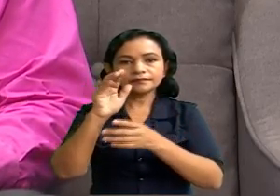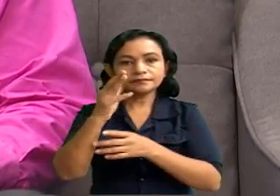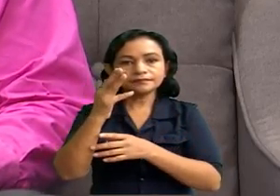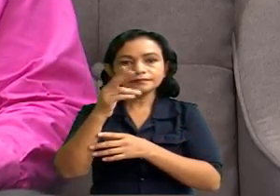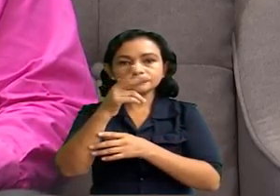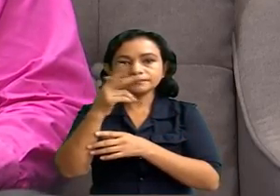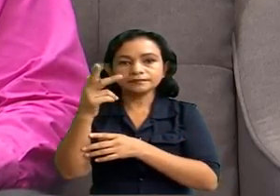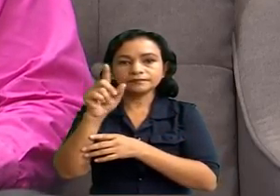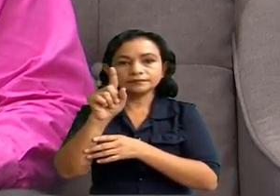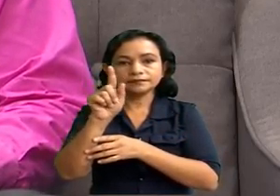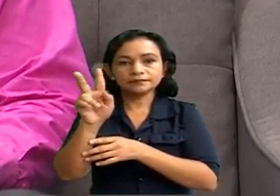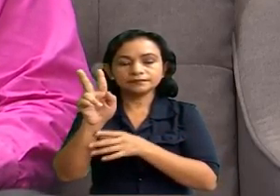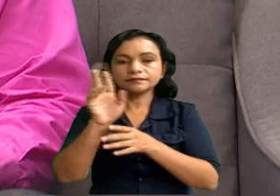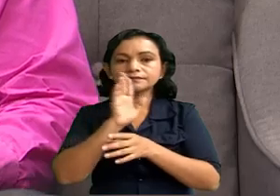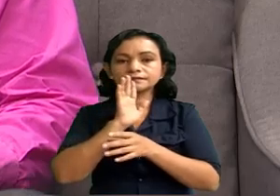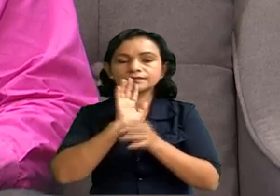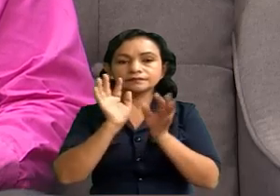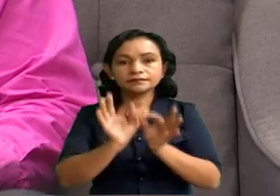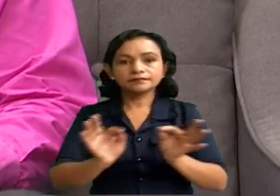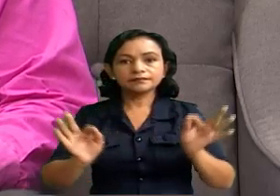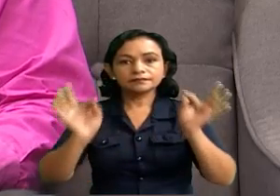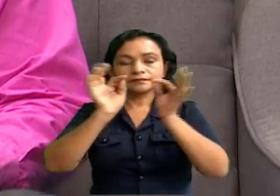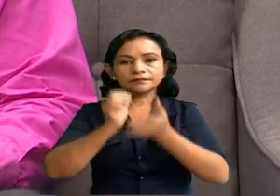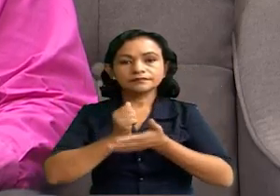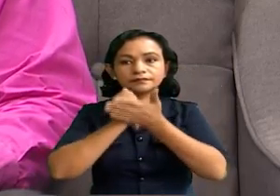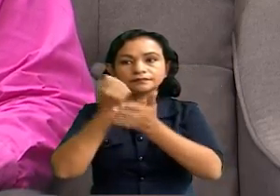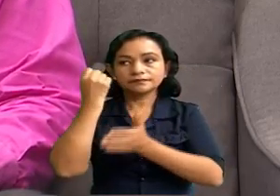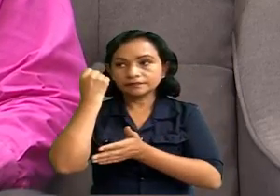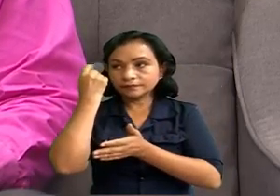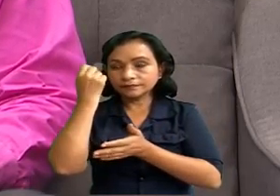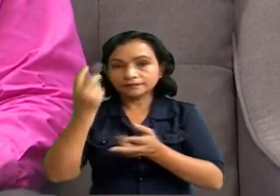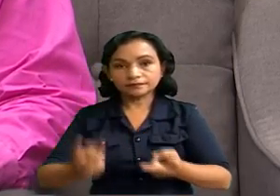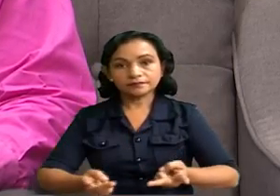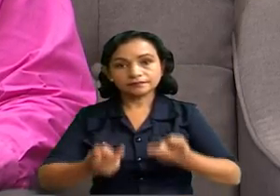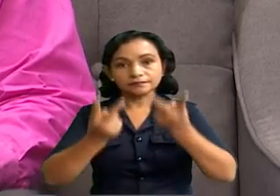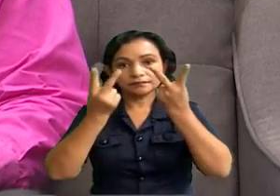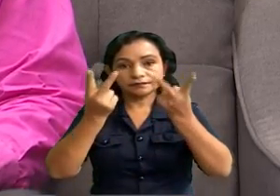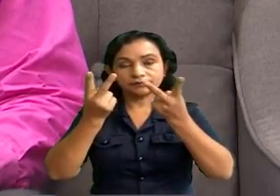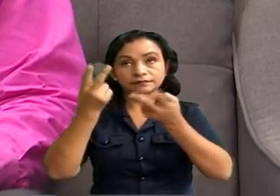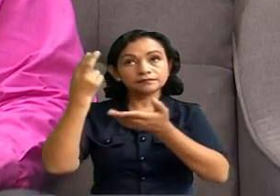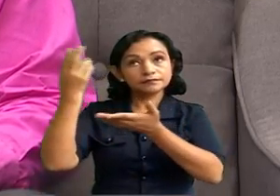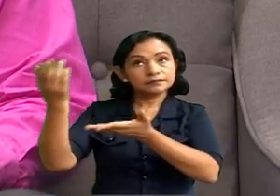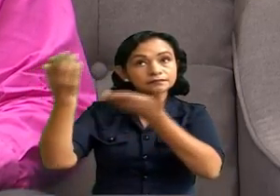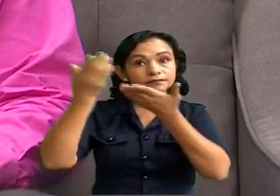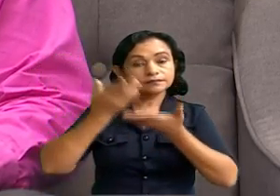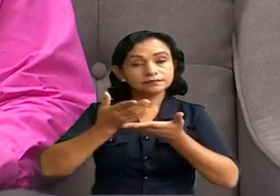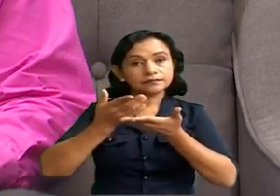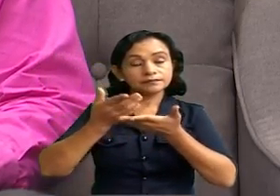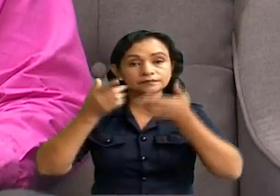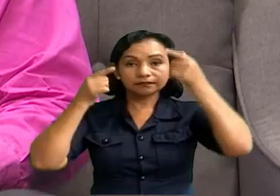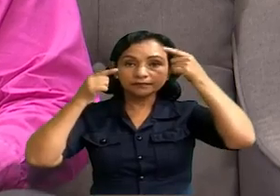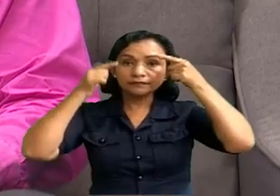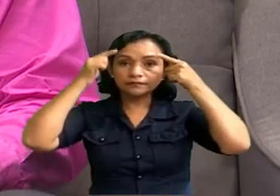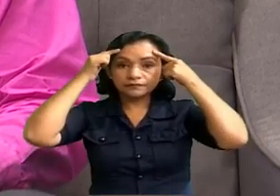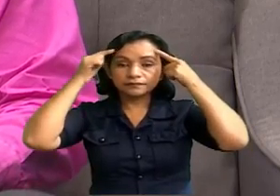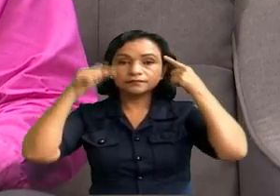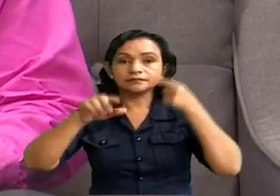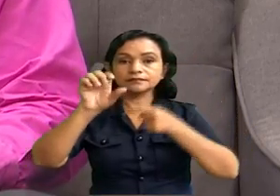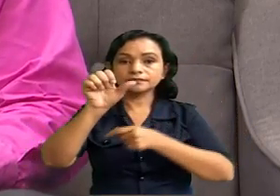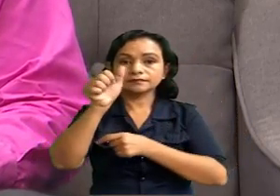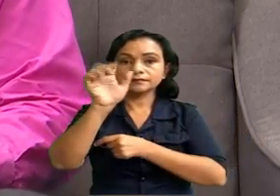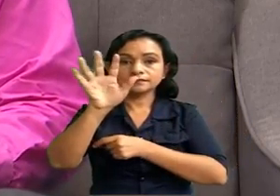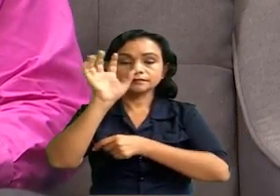una conversación muy importante que nos ayuda a entender la vida y legado del comandante Hugo Rafael Chávez Frías a propósito de cumplirse el